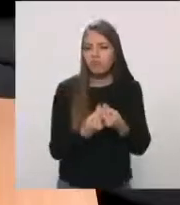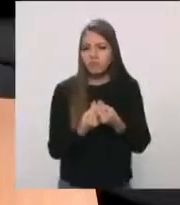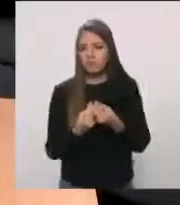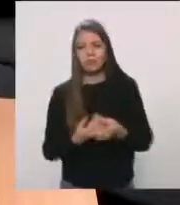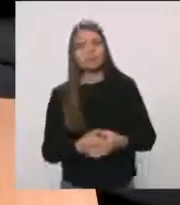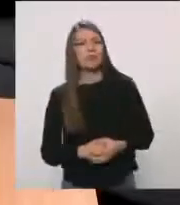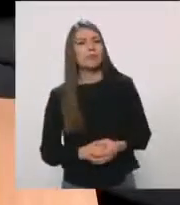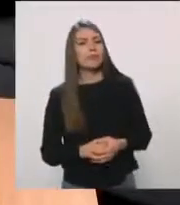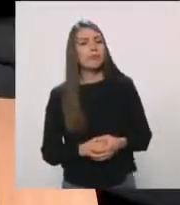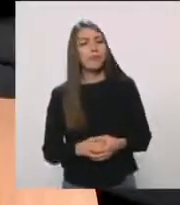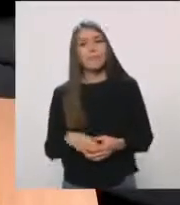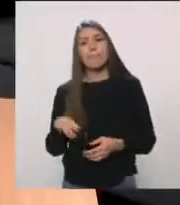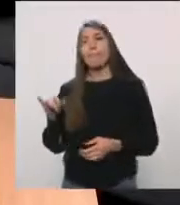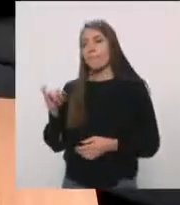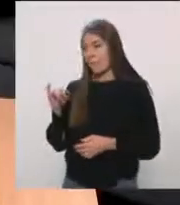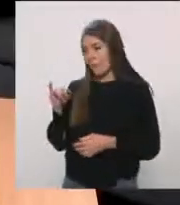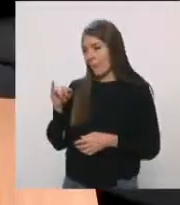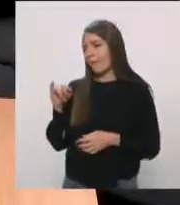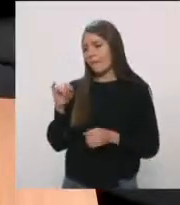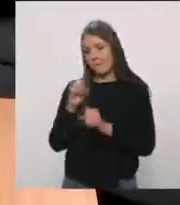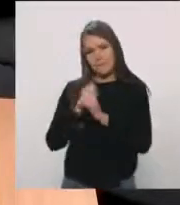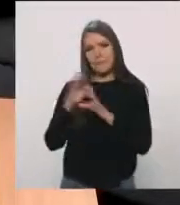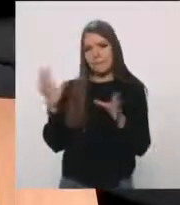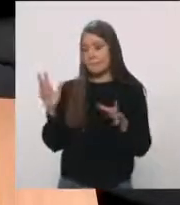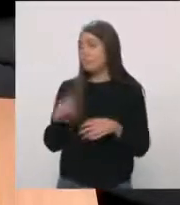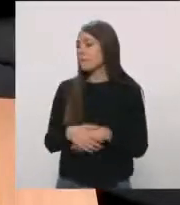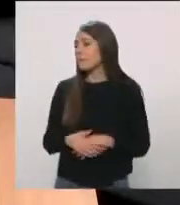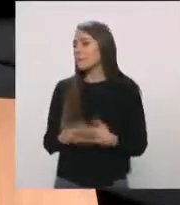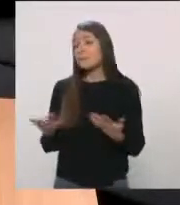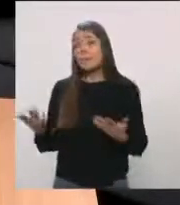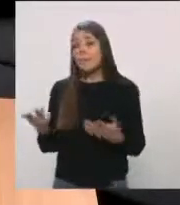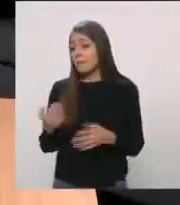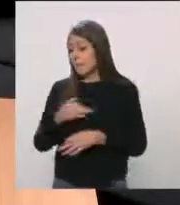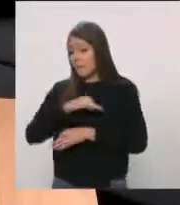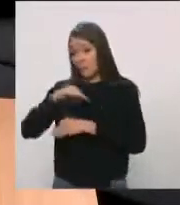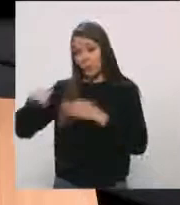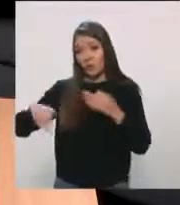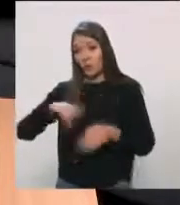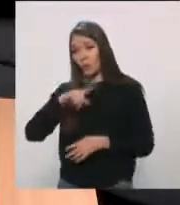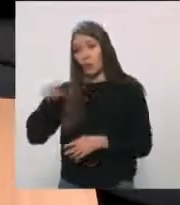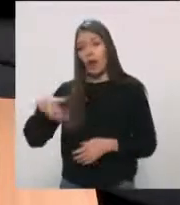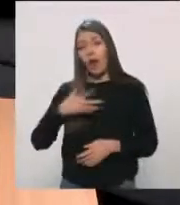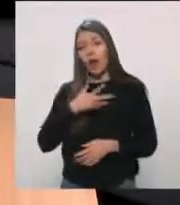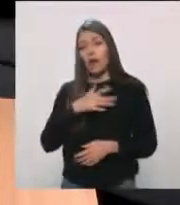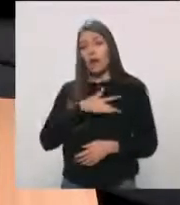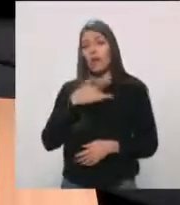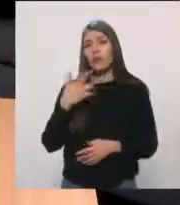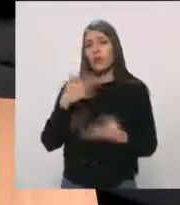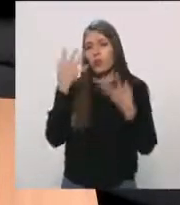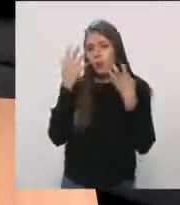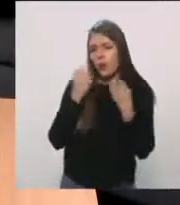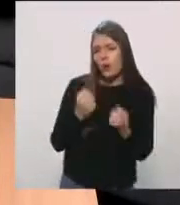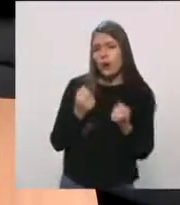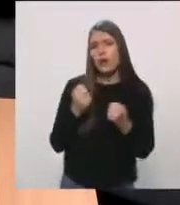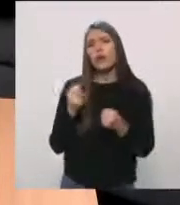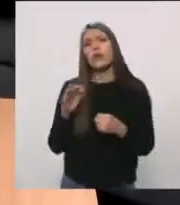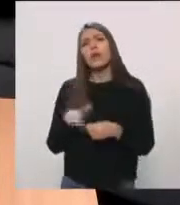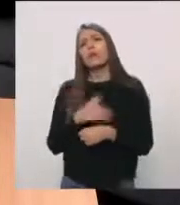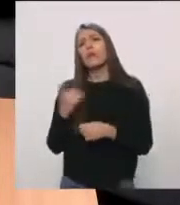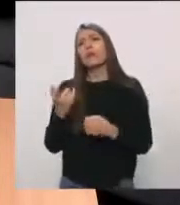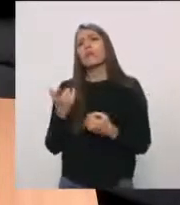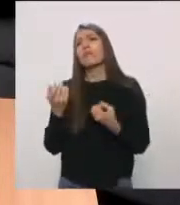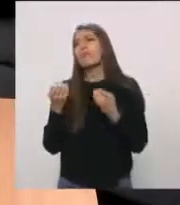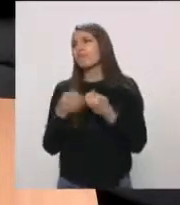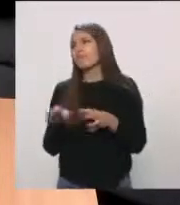diría primero que todos estamos en duelo y es importante reconocerlo por un lado porque se pierde de muchísimas